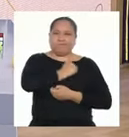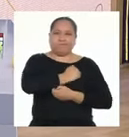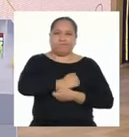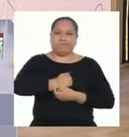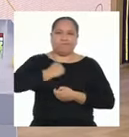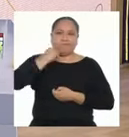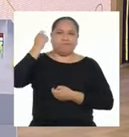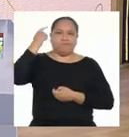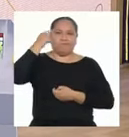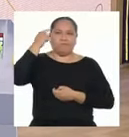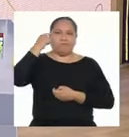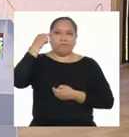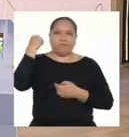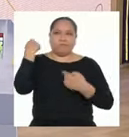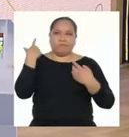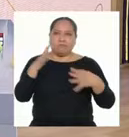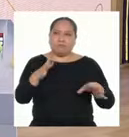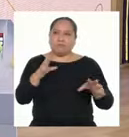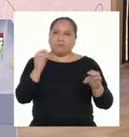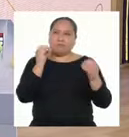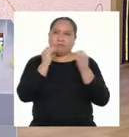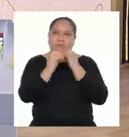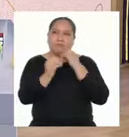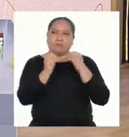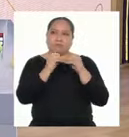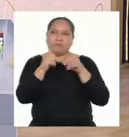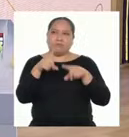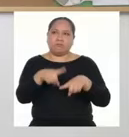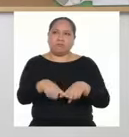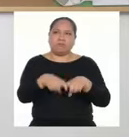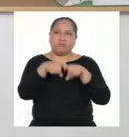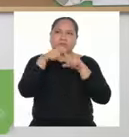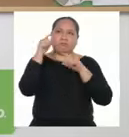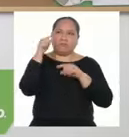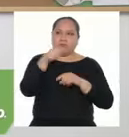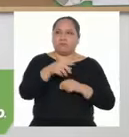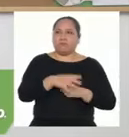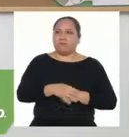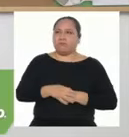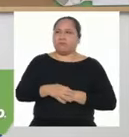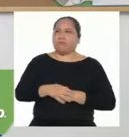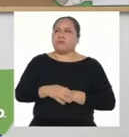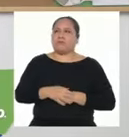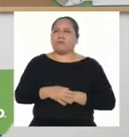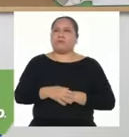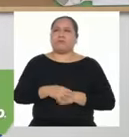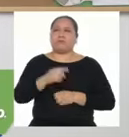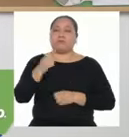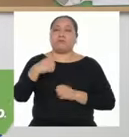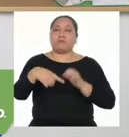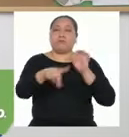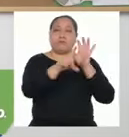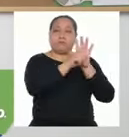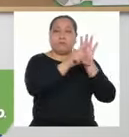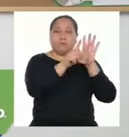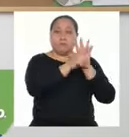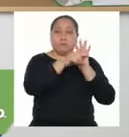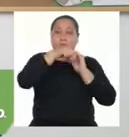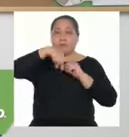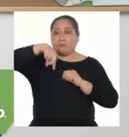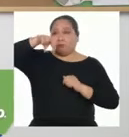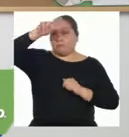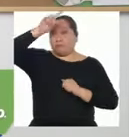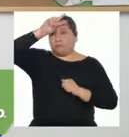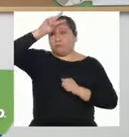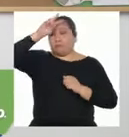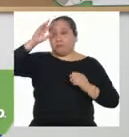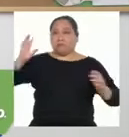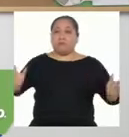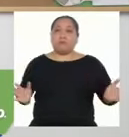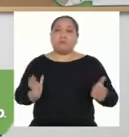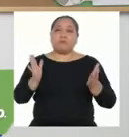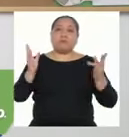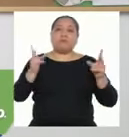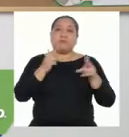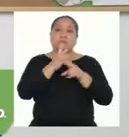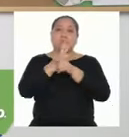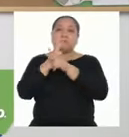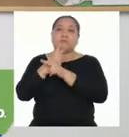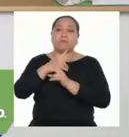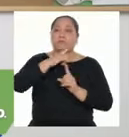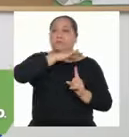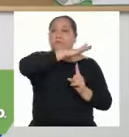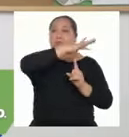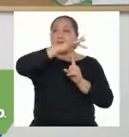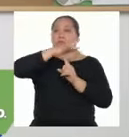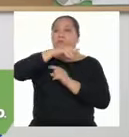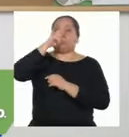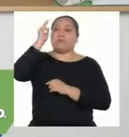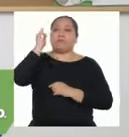que pensar ya en acciones que detengan eso. La legislación peruana, por ejemplo, promueve el cuidado del